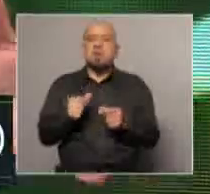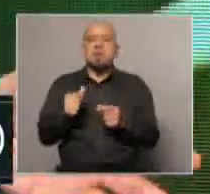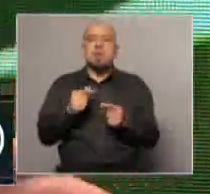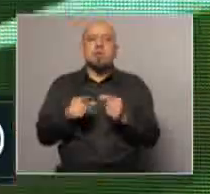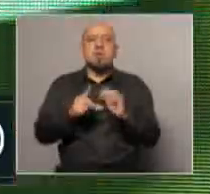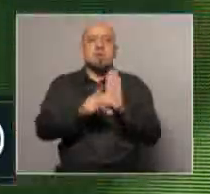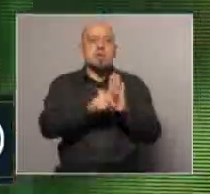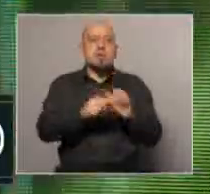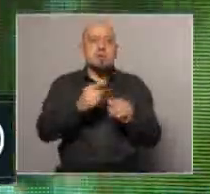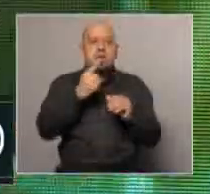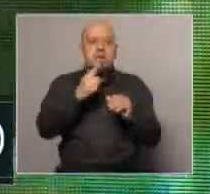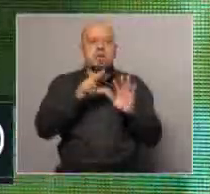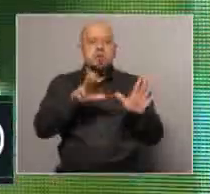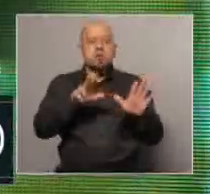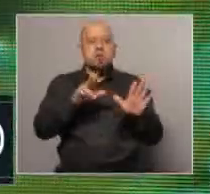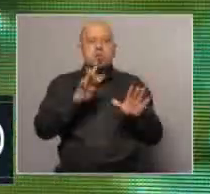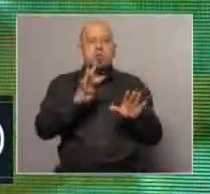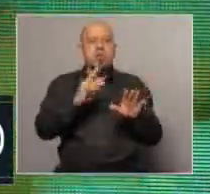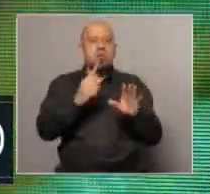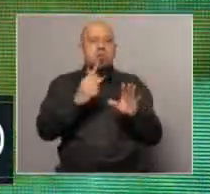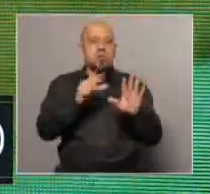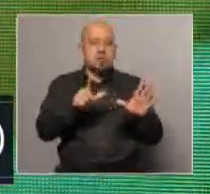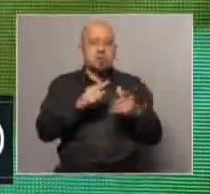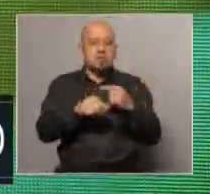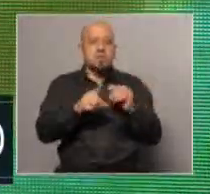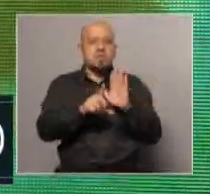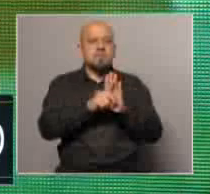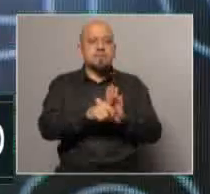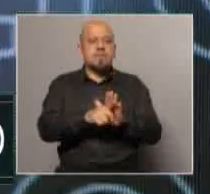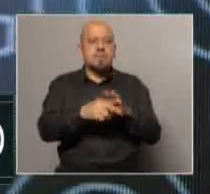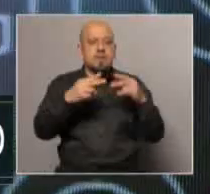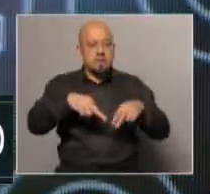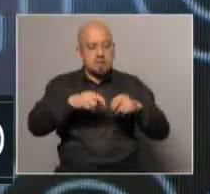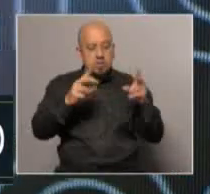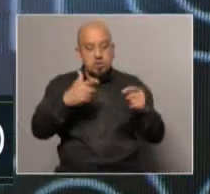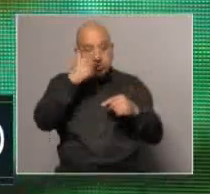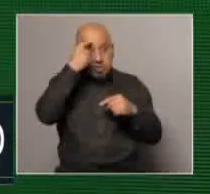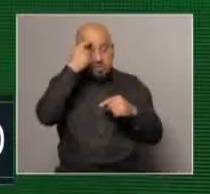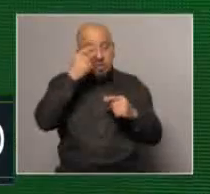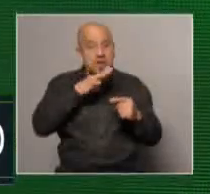ley 19.847 de acceso, está la ley original, está la ley de investigación científica.